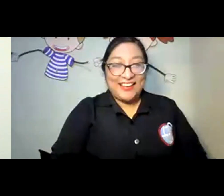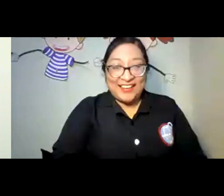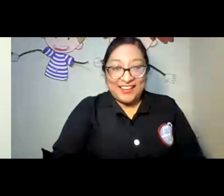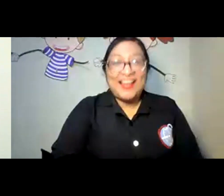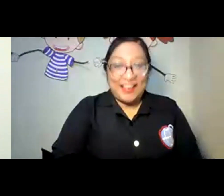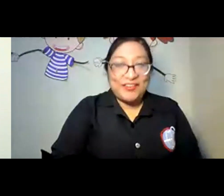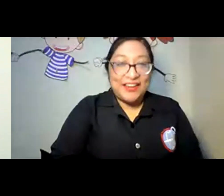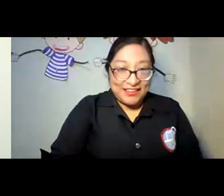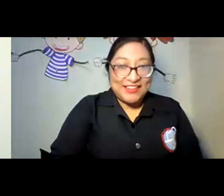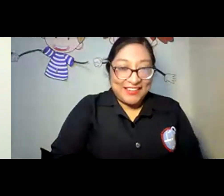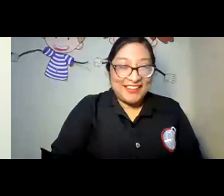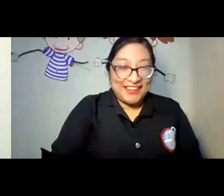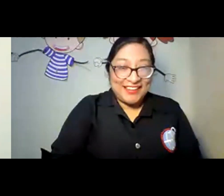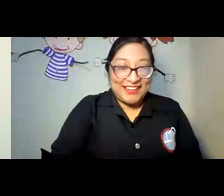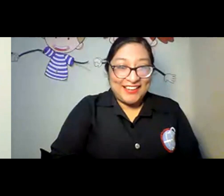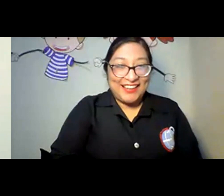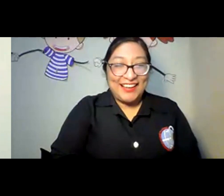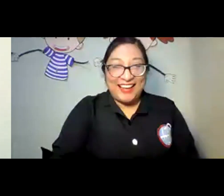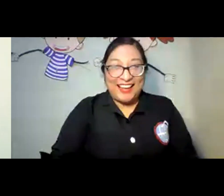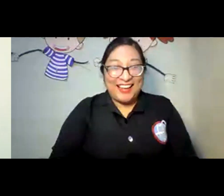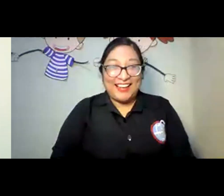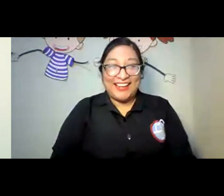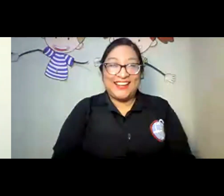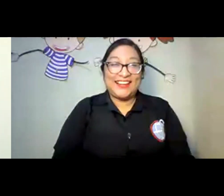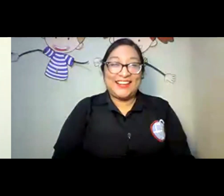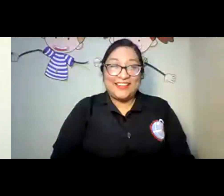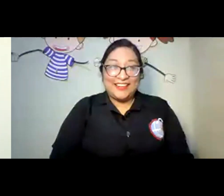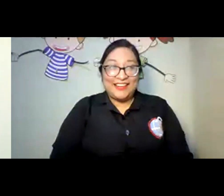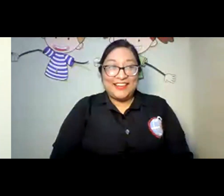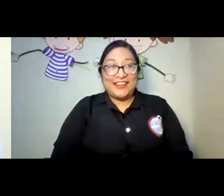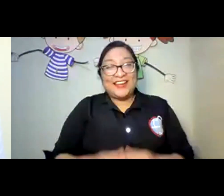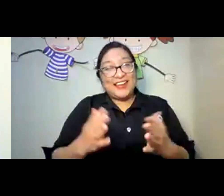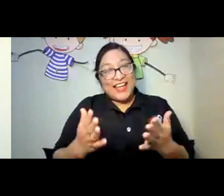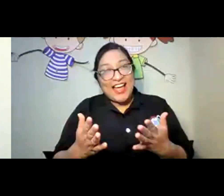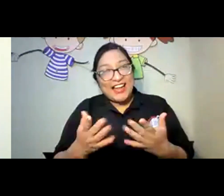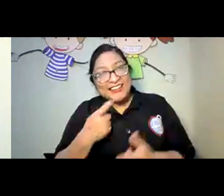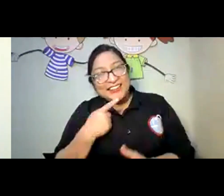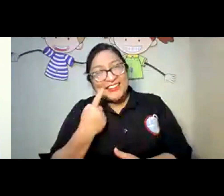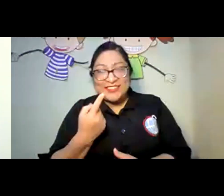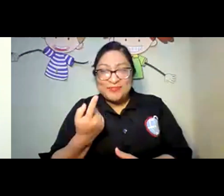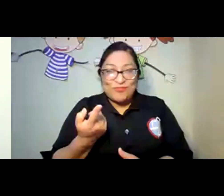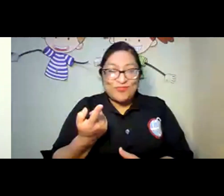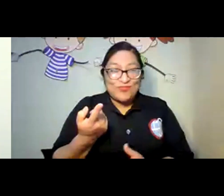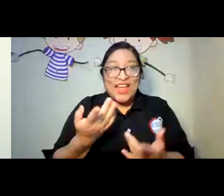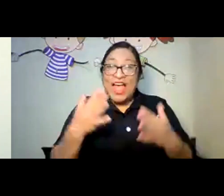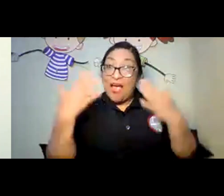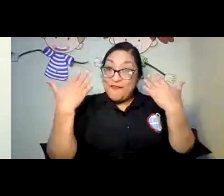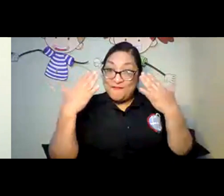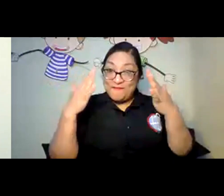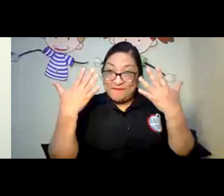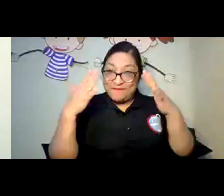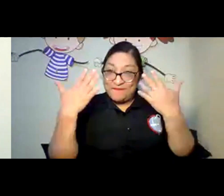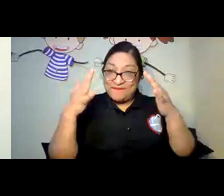escuchan. Muchas gracias. Les estaba comentando de que les felicito a las compañeras del